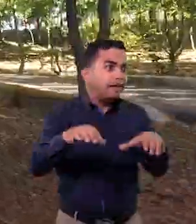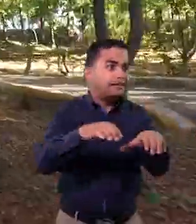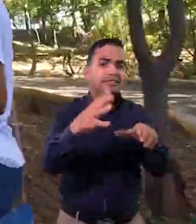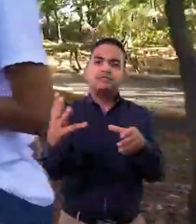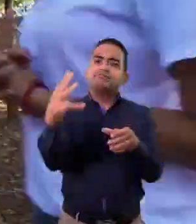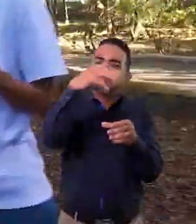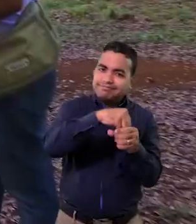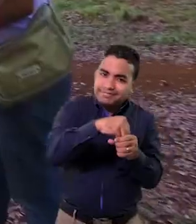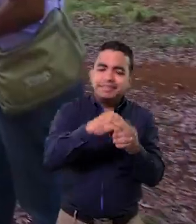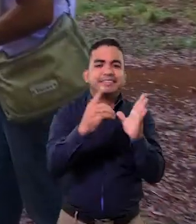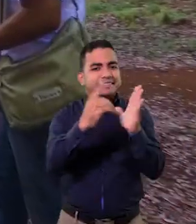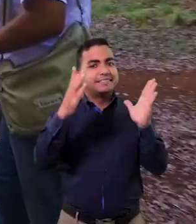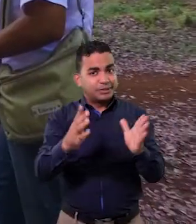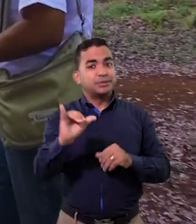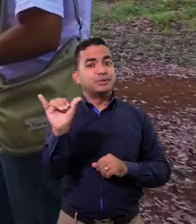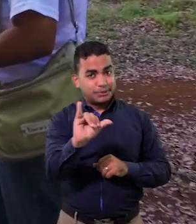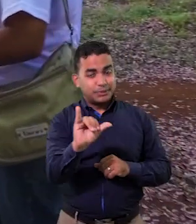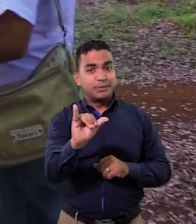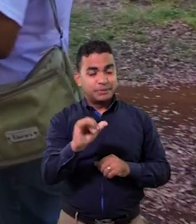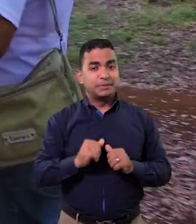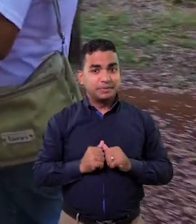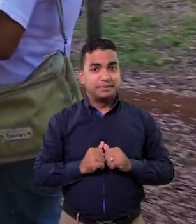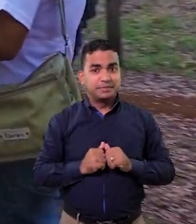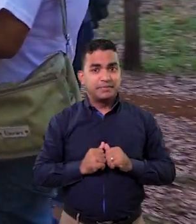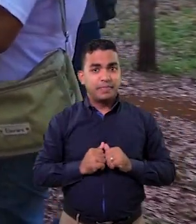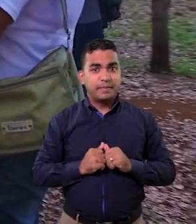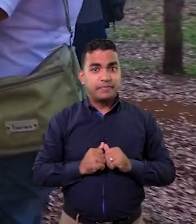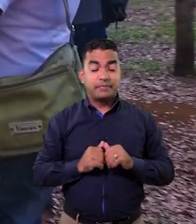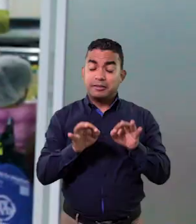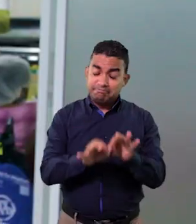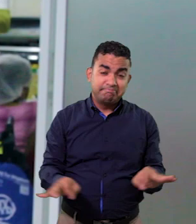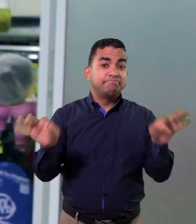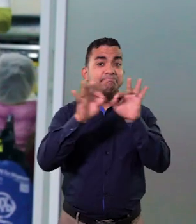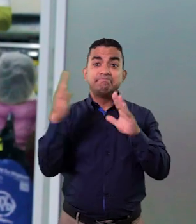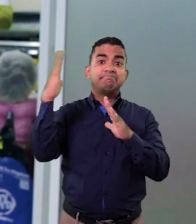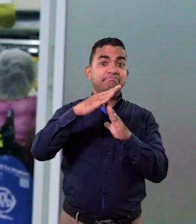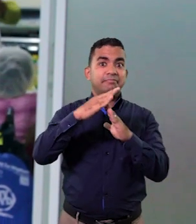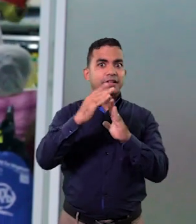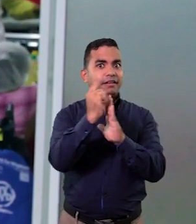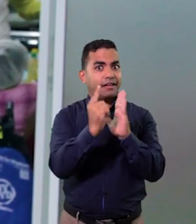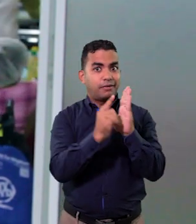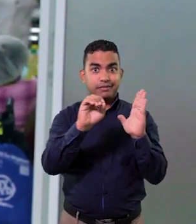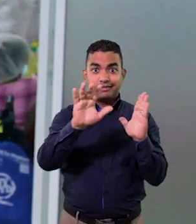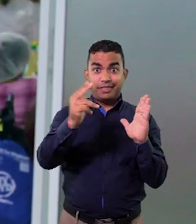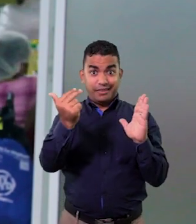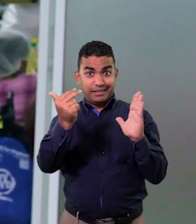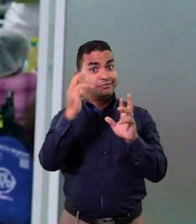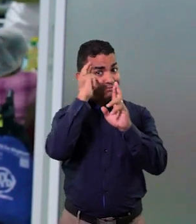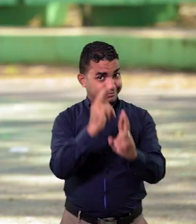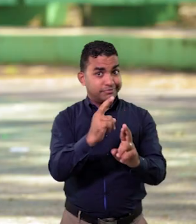desarrollo tengan en cuenta a las personas con discapacidad. Y lo más importante, que se cumpla la